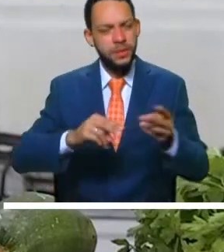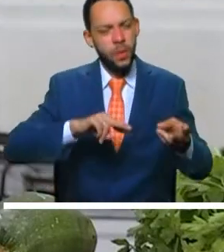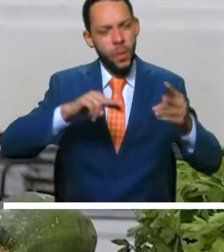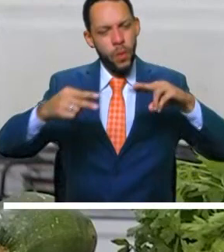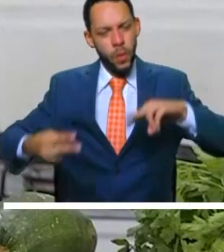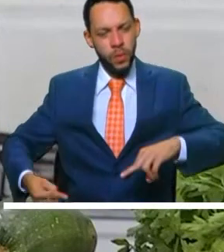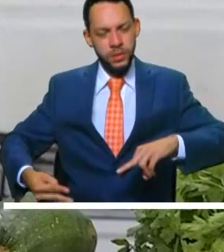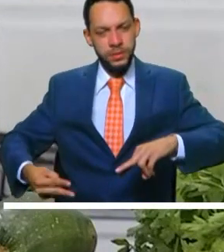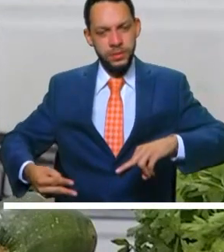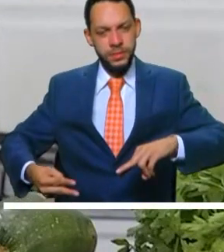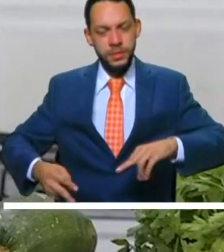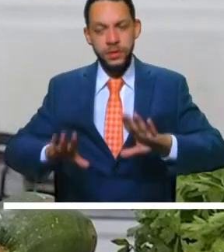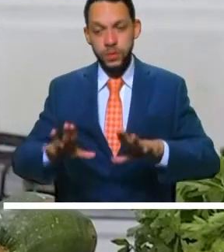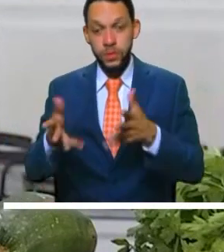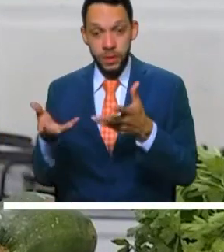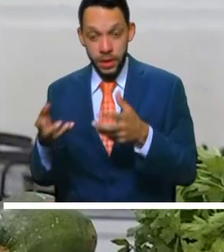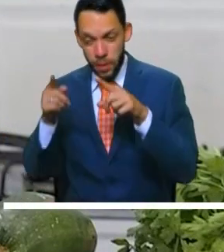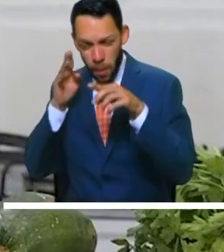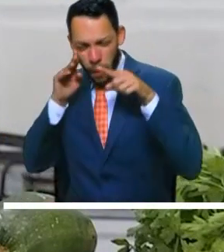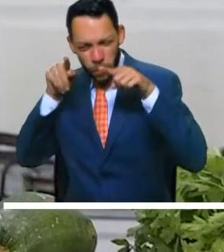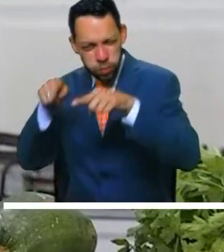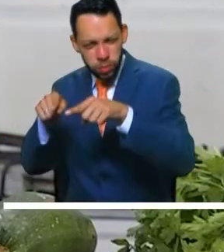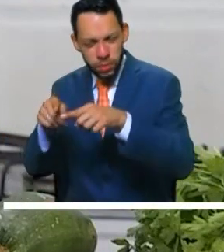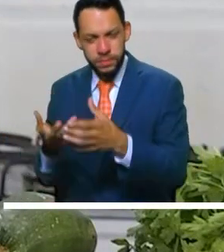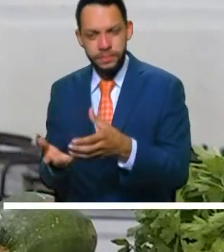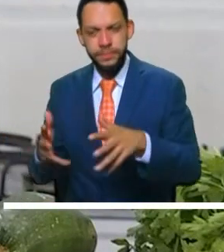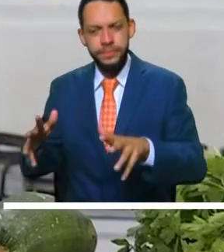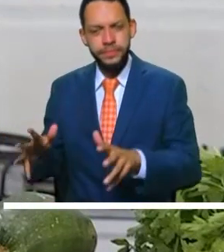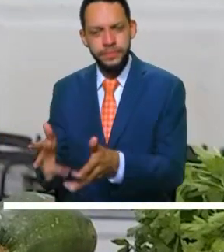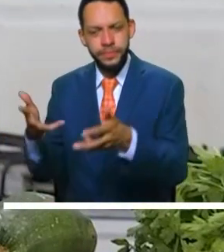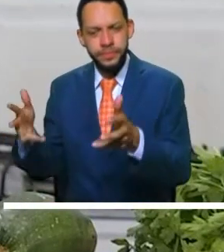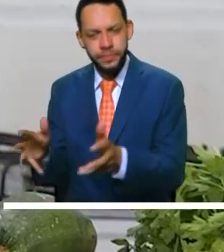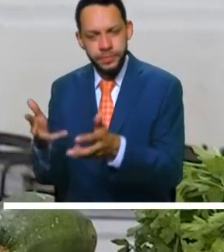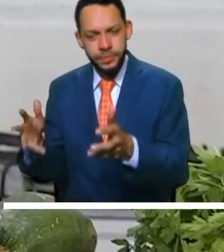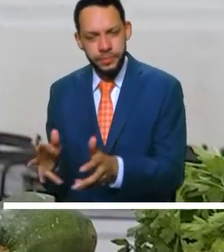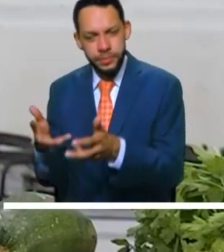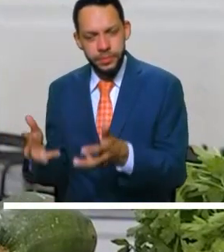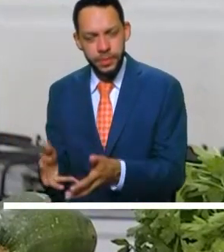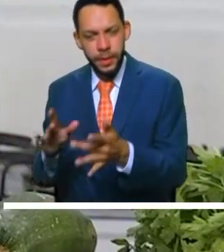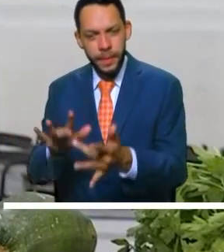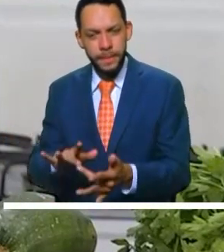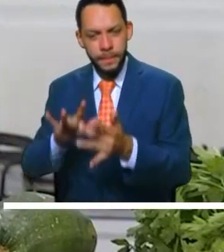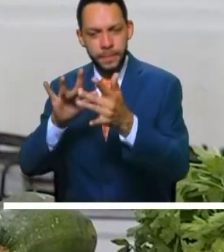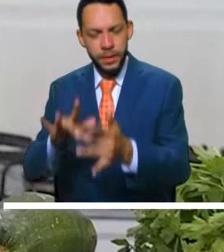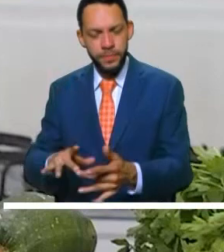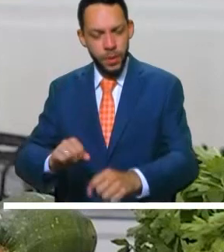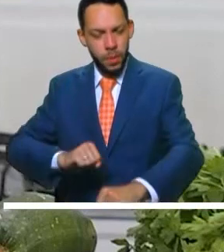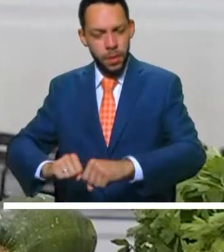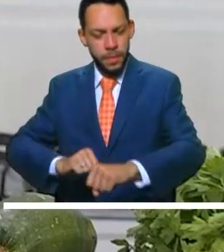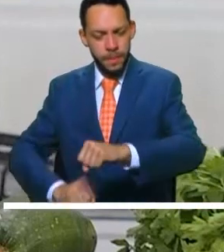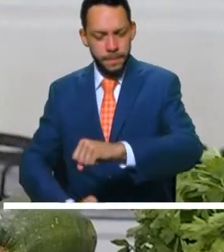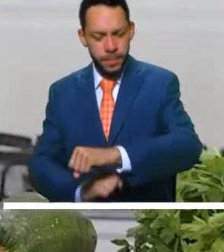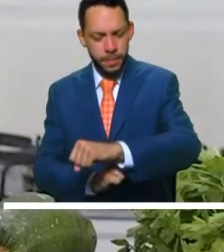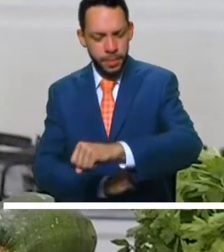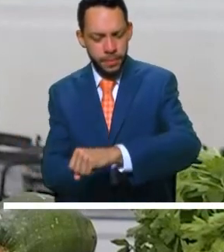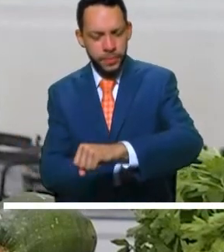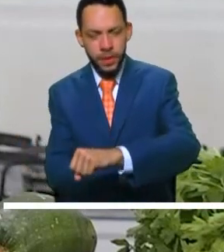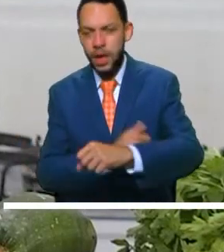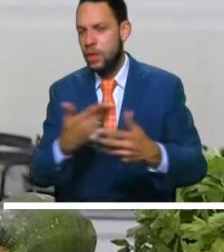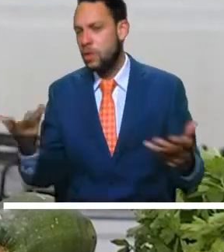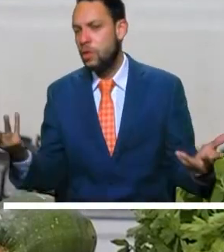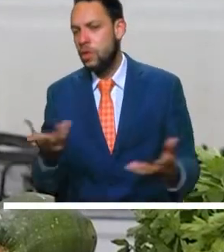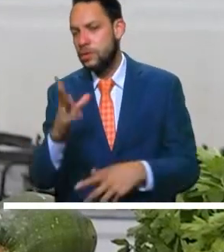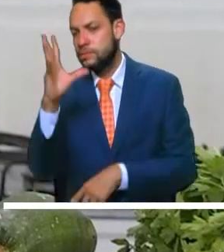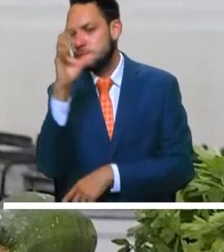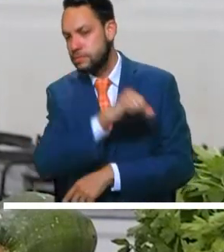alimentación vegetariana o vegana, entonces tenemos que tener un buen aporte de estos aminoácidos a través de estas fuentes, que las podemos encontrar